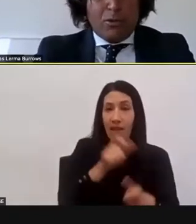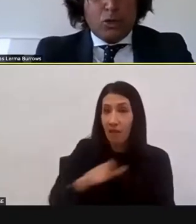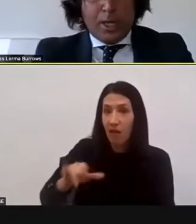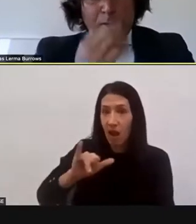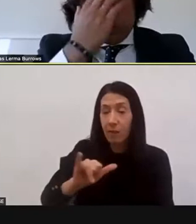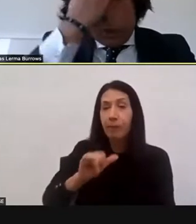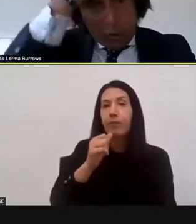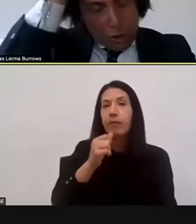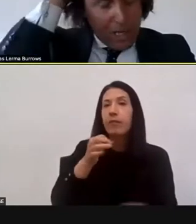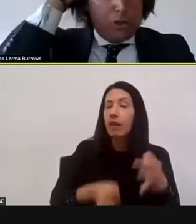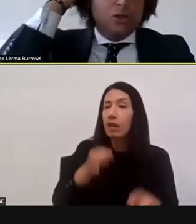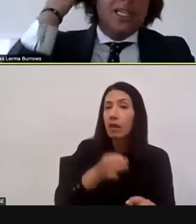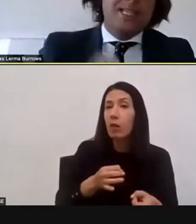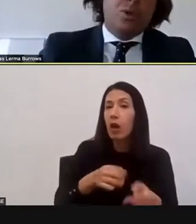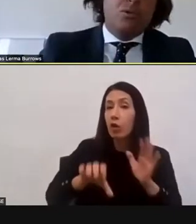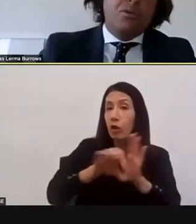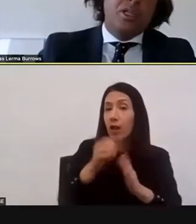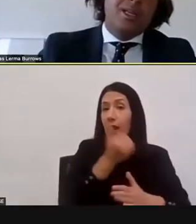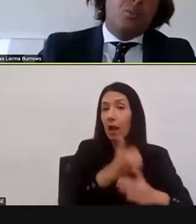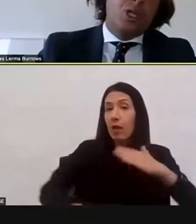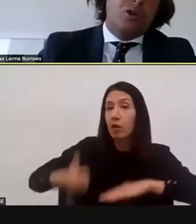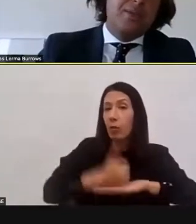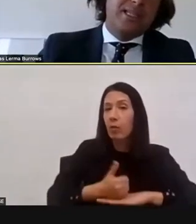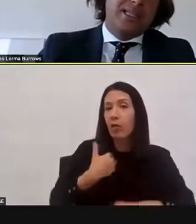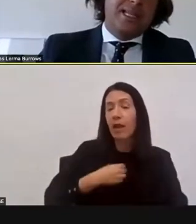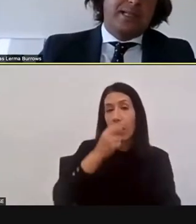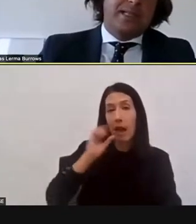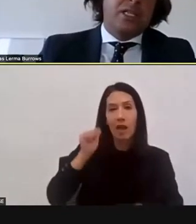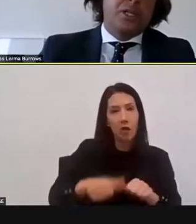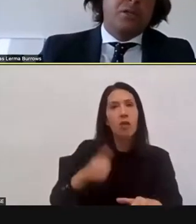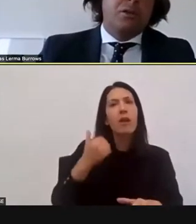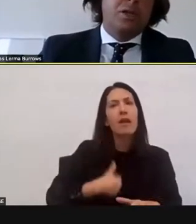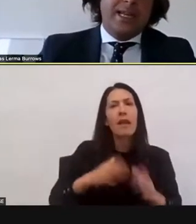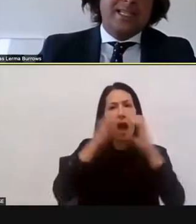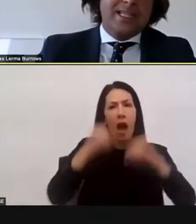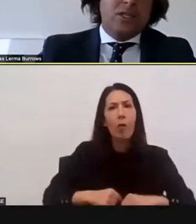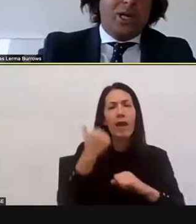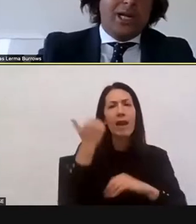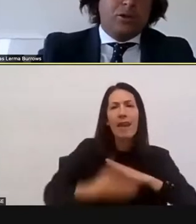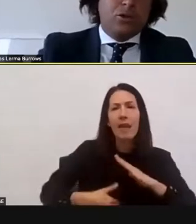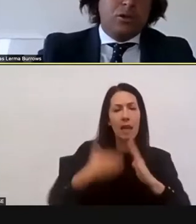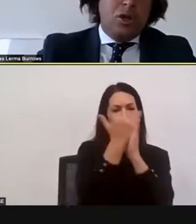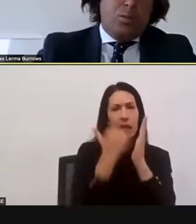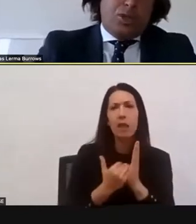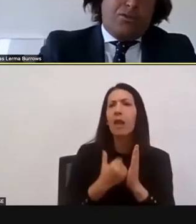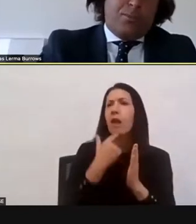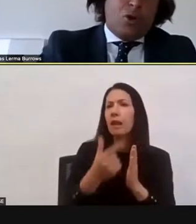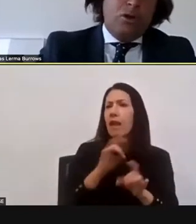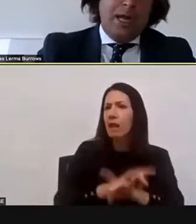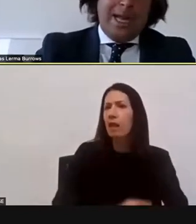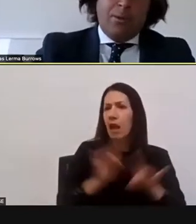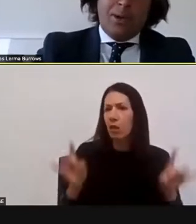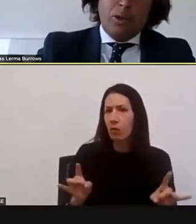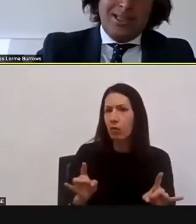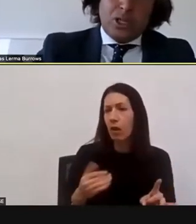Tribunal Supremo en los últimos años ya se están pronunciando y están poniendo límites a esa libertad de expresión y están siendo muy claros. Por si fuera poco,